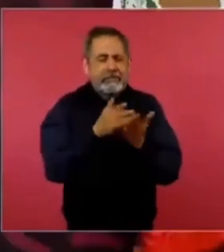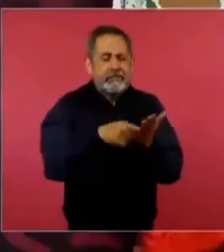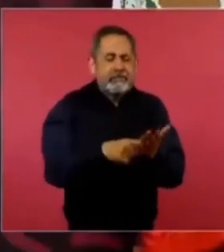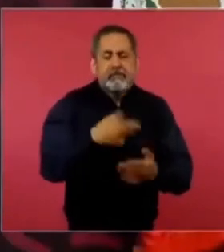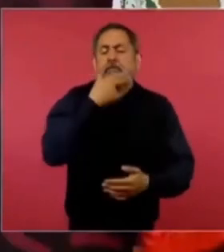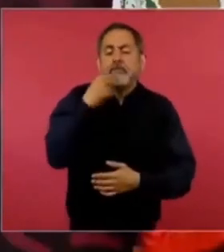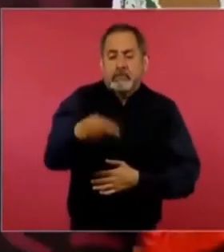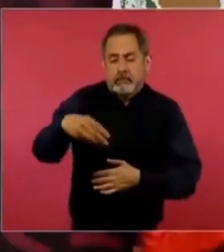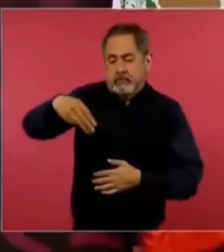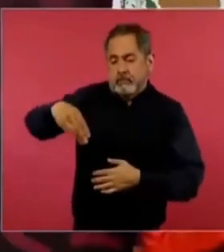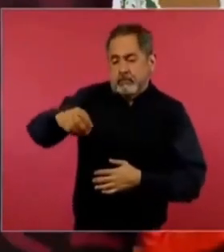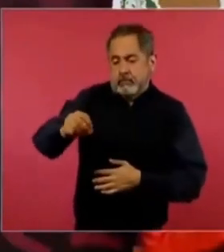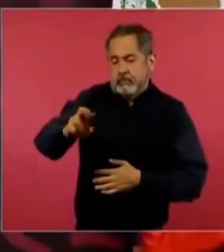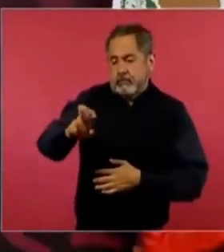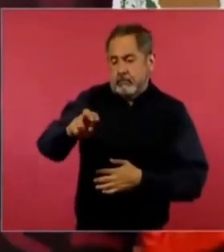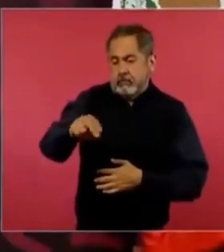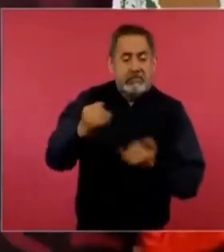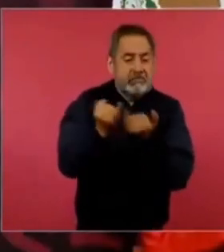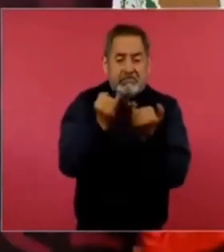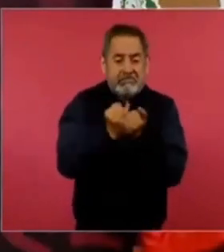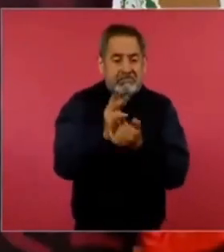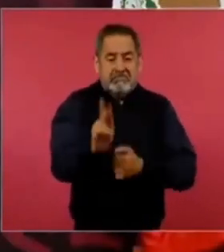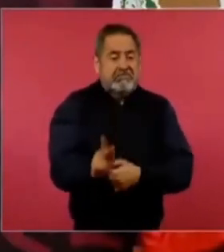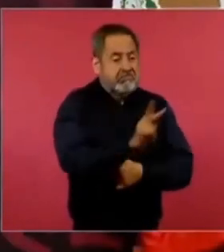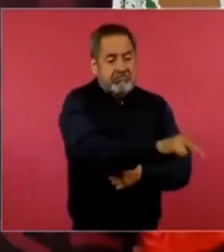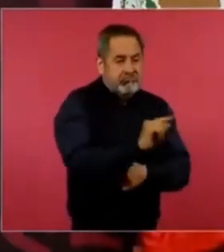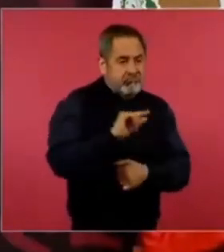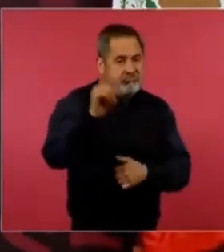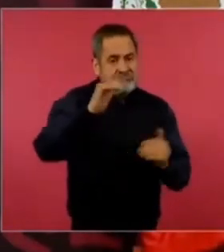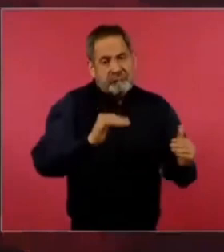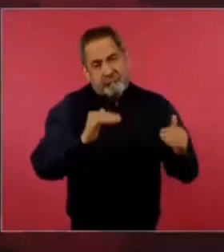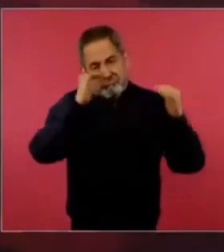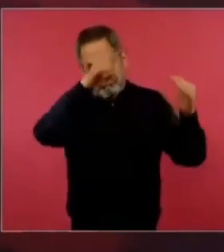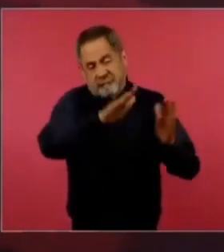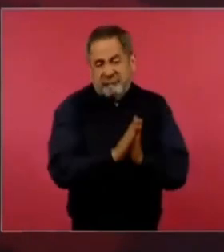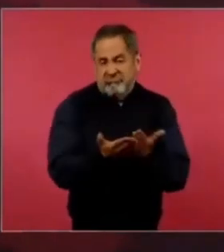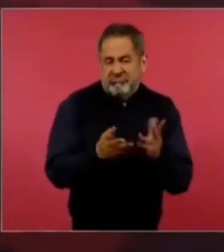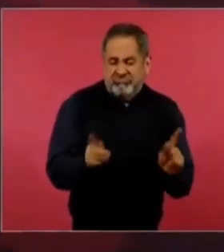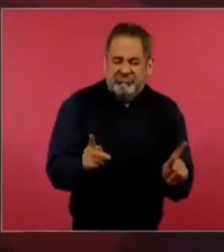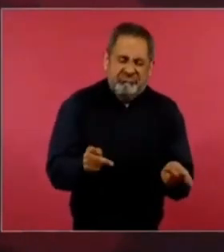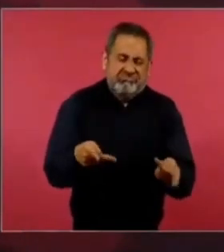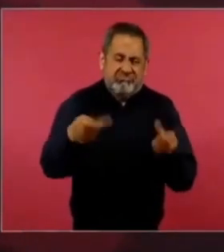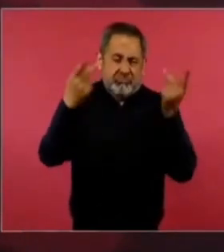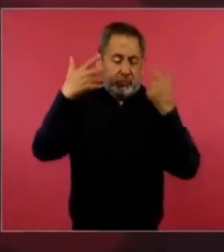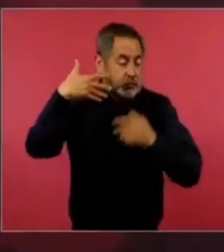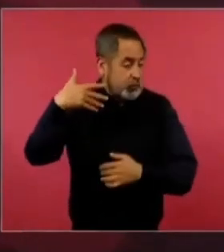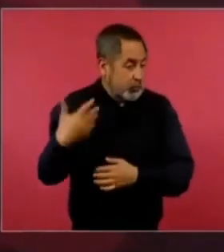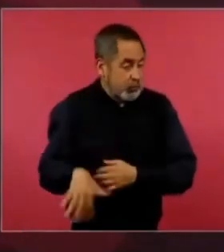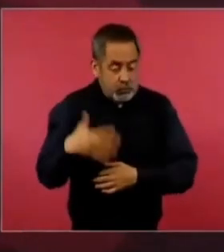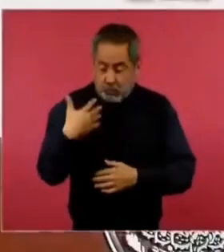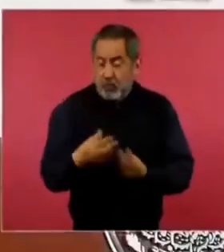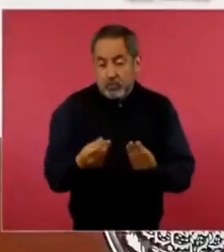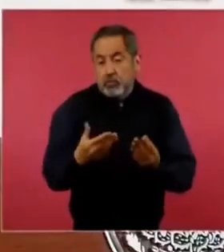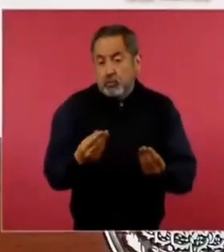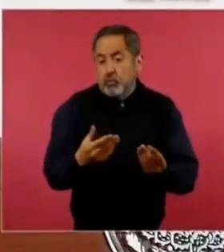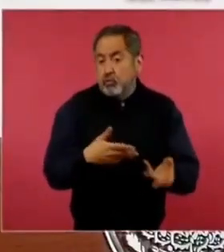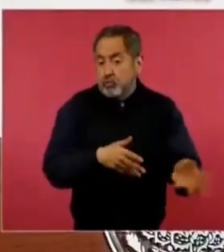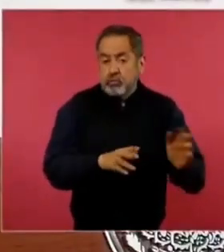Moreno, así de ese tipo, ¿no?, de escritores, de bestseller.